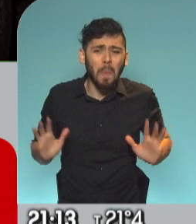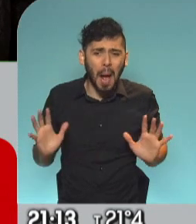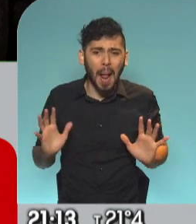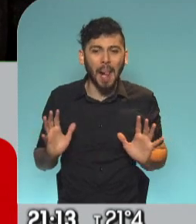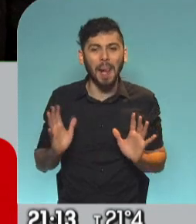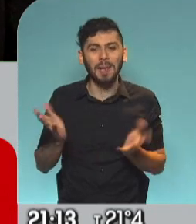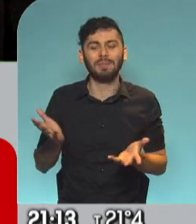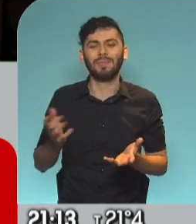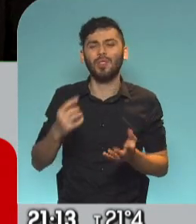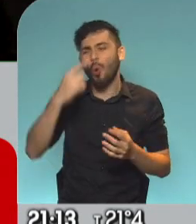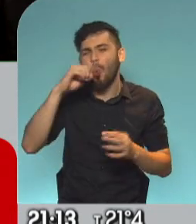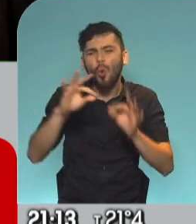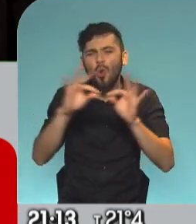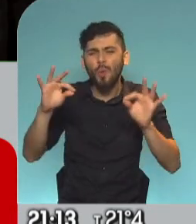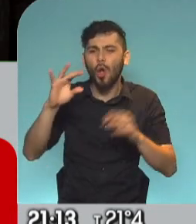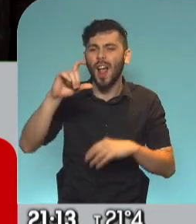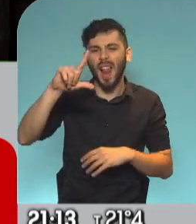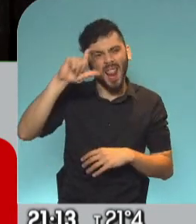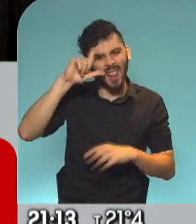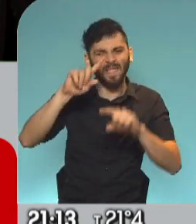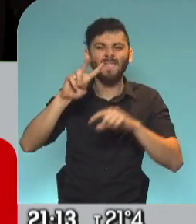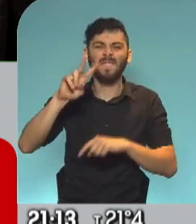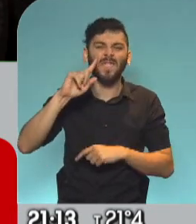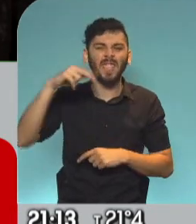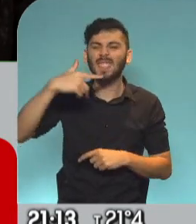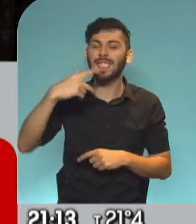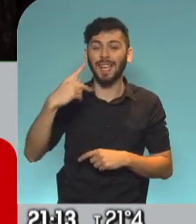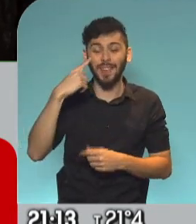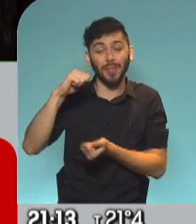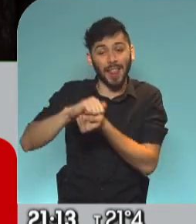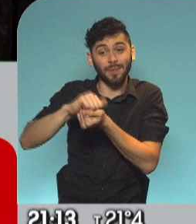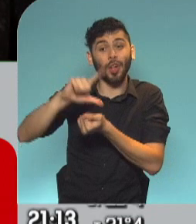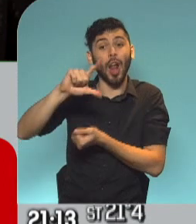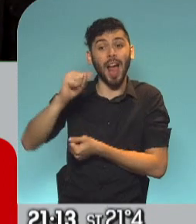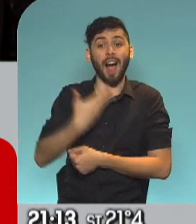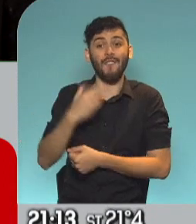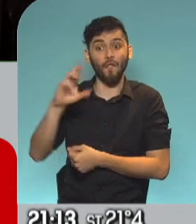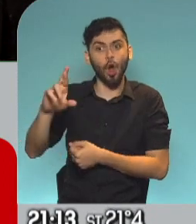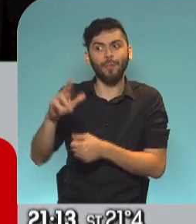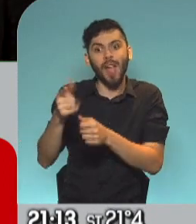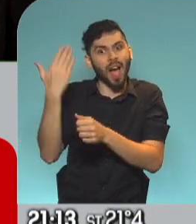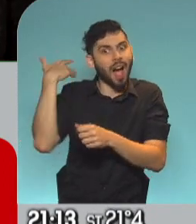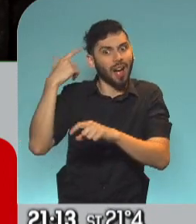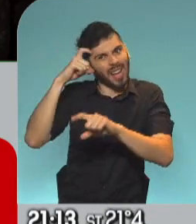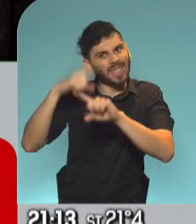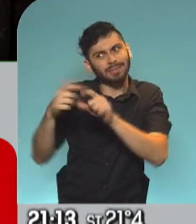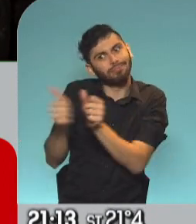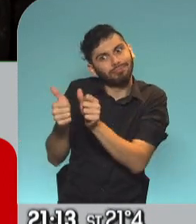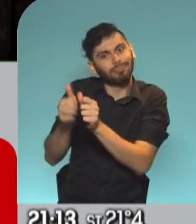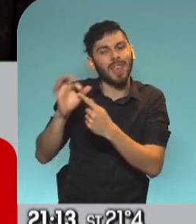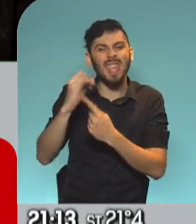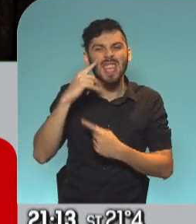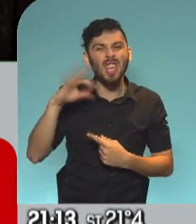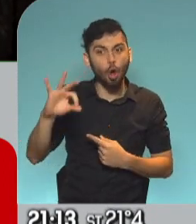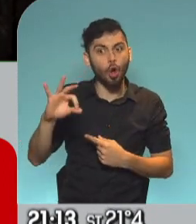con las palabras de Daniel Divinsky, quien desde Ediciones de la Flor acompañó durante muchos años el camino y la obra de Quino,